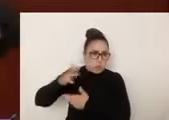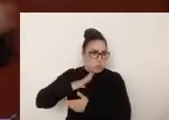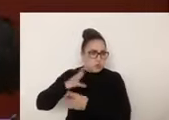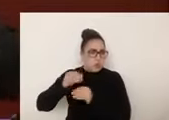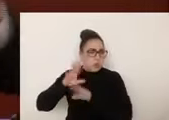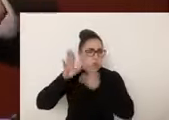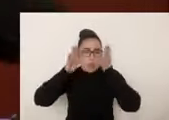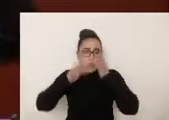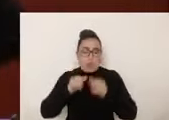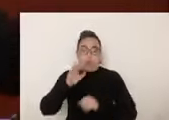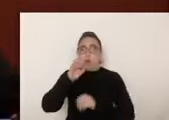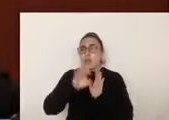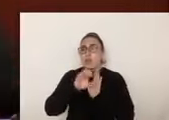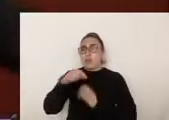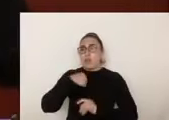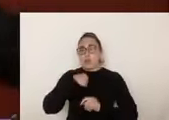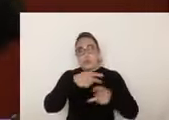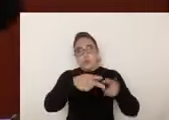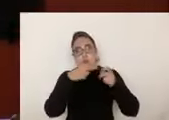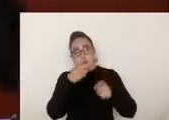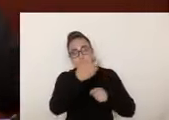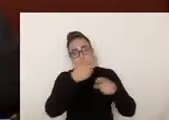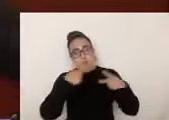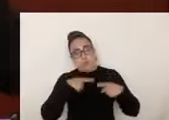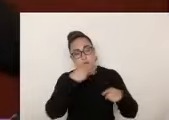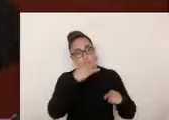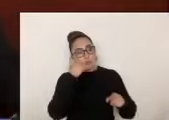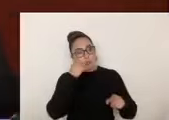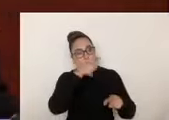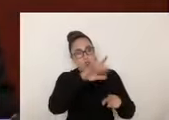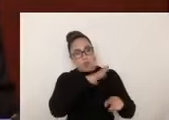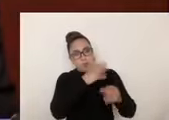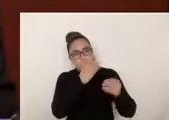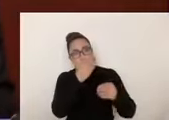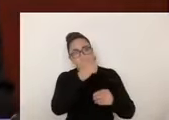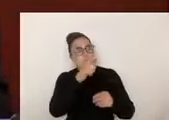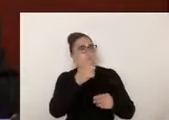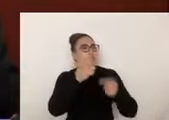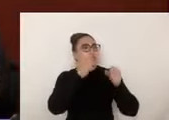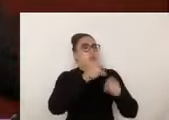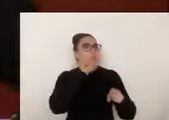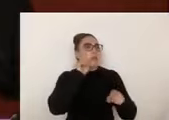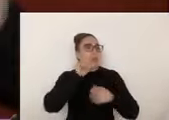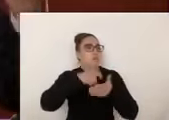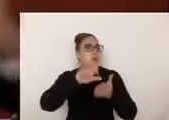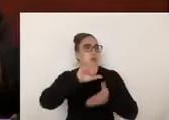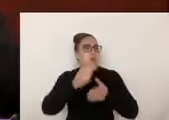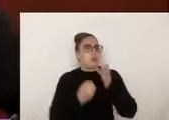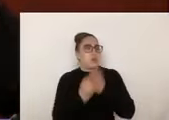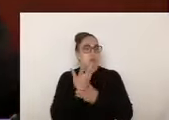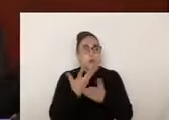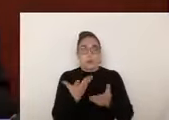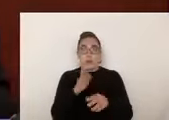Le robé el celular a este señor, pero este señor tiene mucho poder económico, se compra uno mañana. La